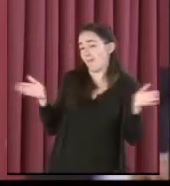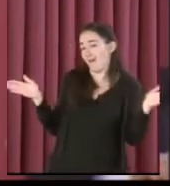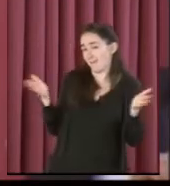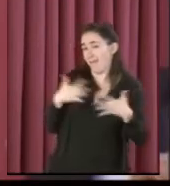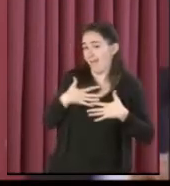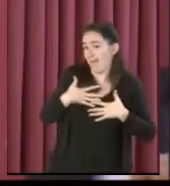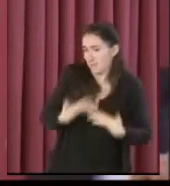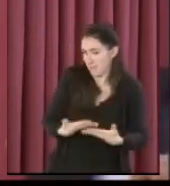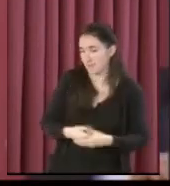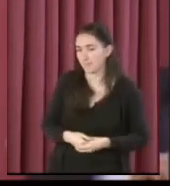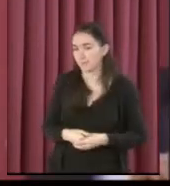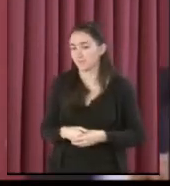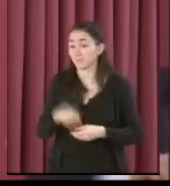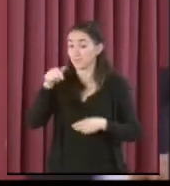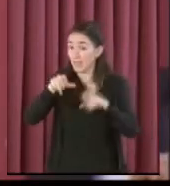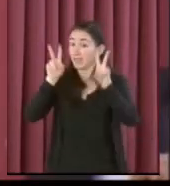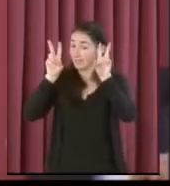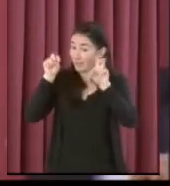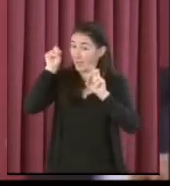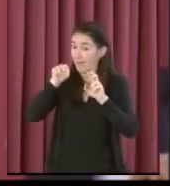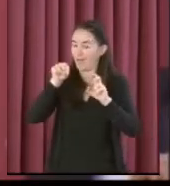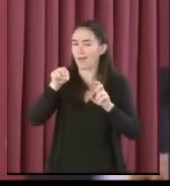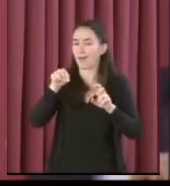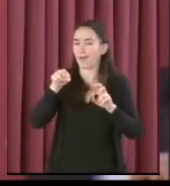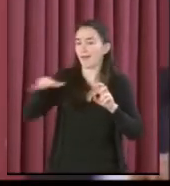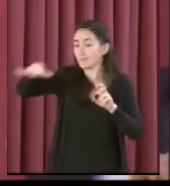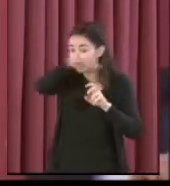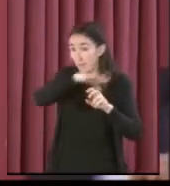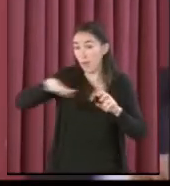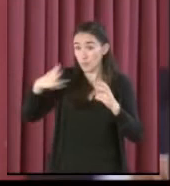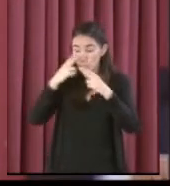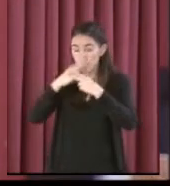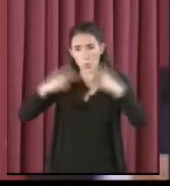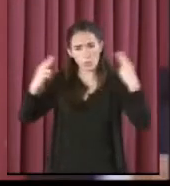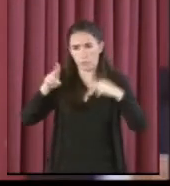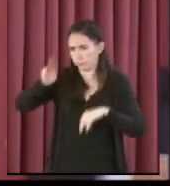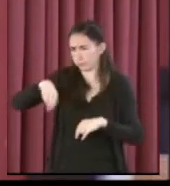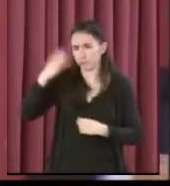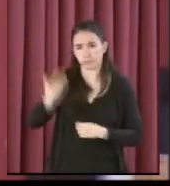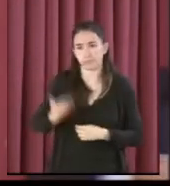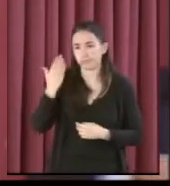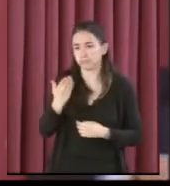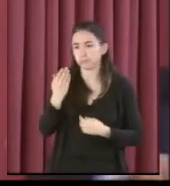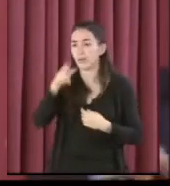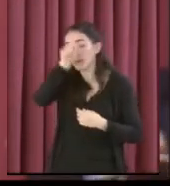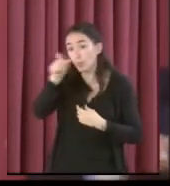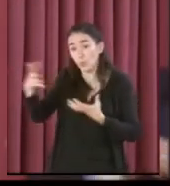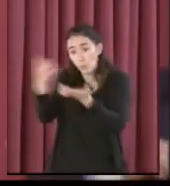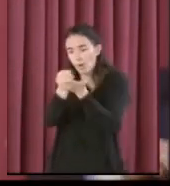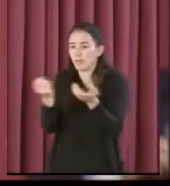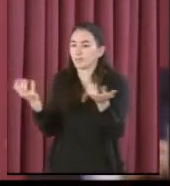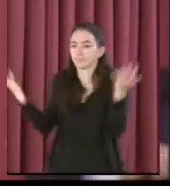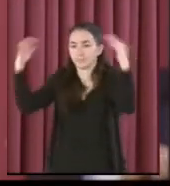este ámbito, adquiere un protagonismo singular el espacio público, el lugar de encuentro donde los ciudadanos